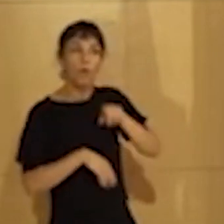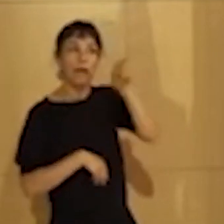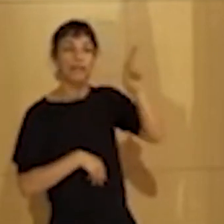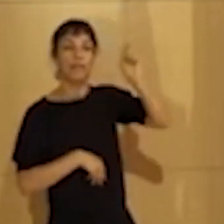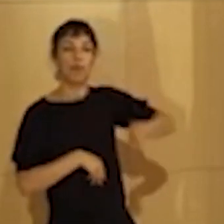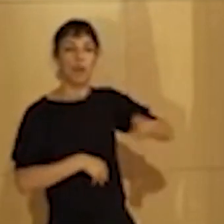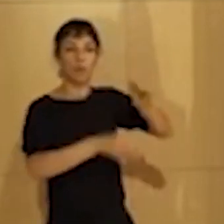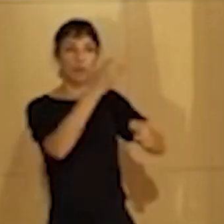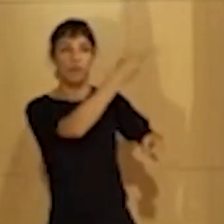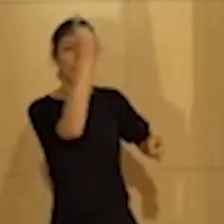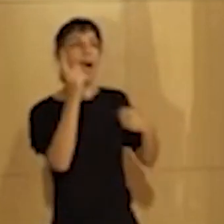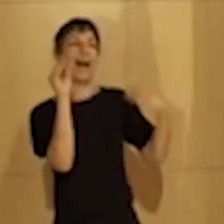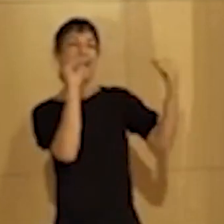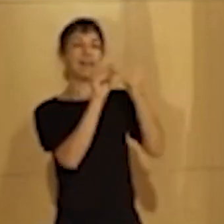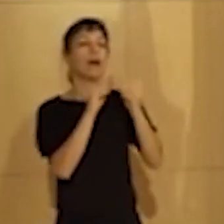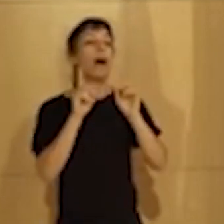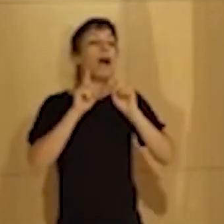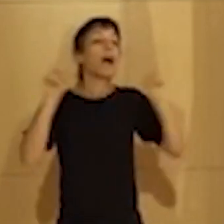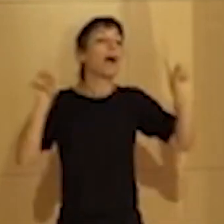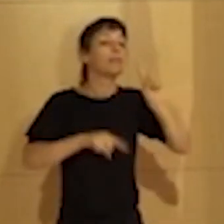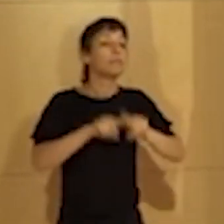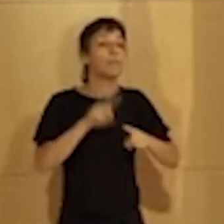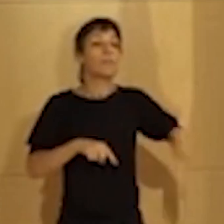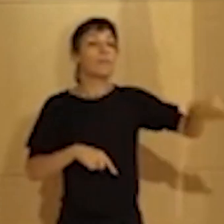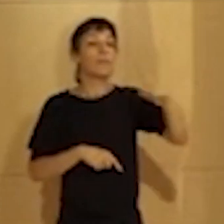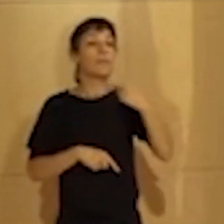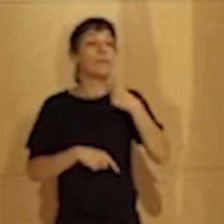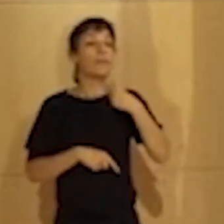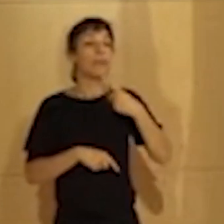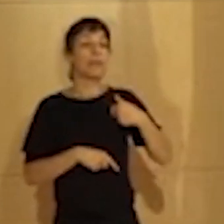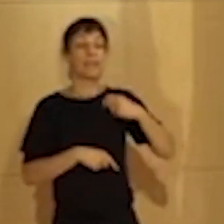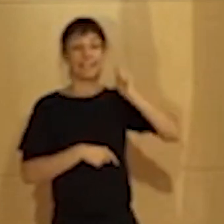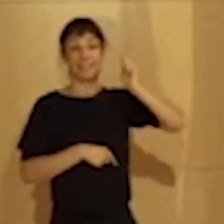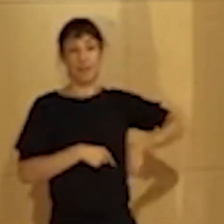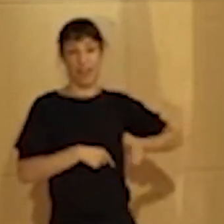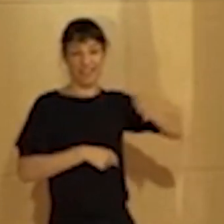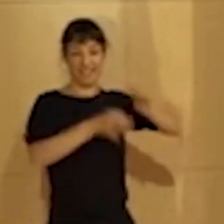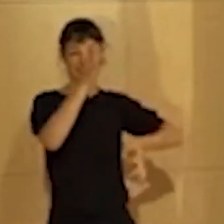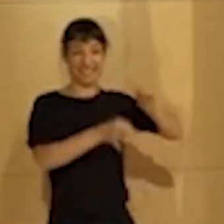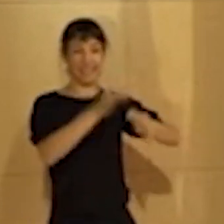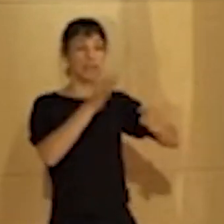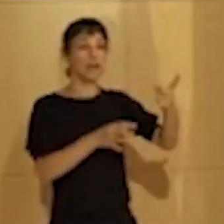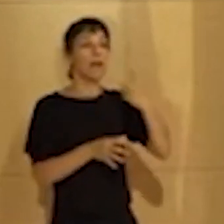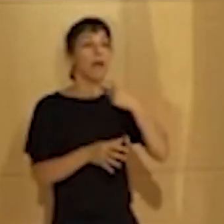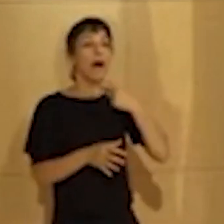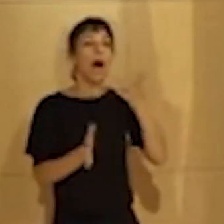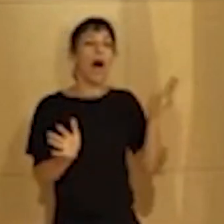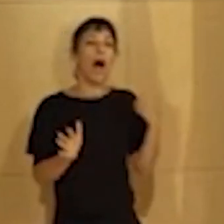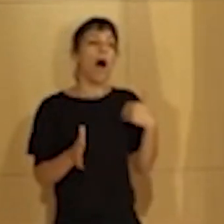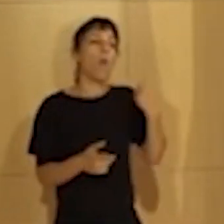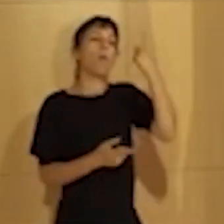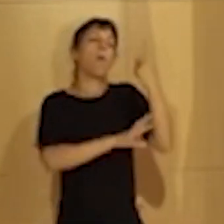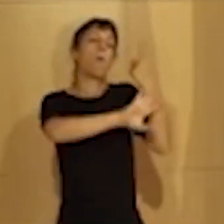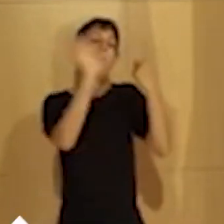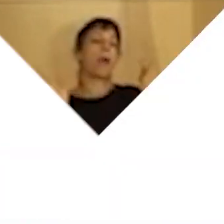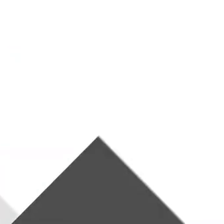tribunales de Justicia salvo que alguien quiera decir que las resoluciones que emanan del tj no Son fuente de derecho en nuestro en nuestro país que Seguro que